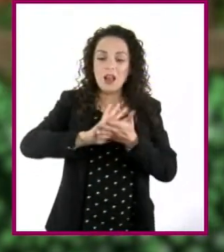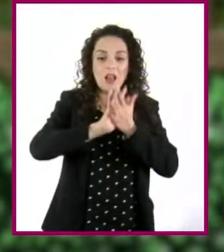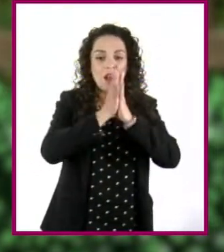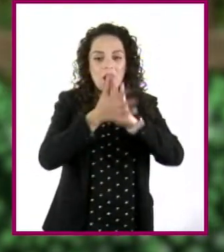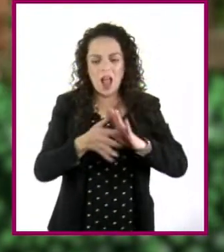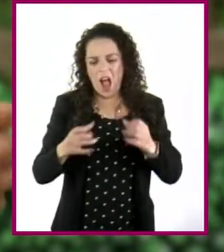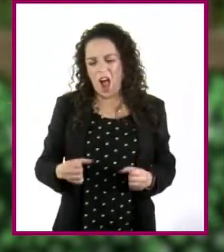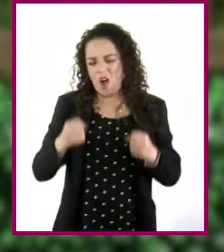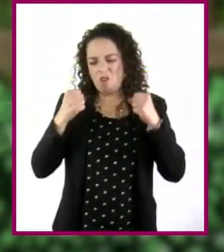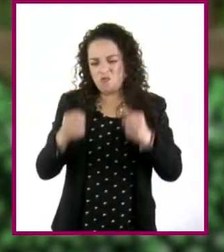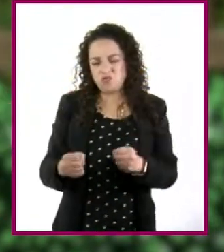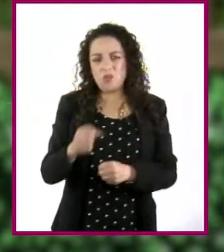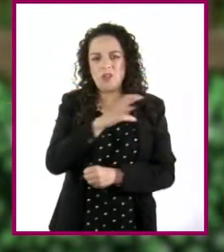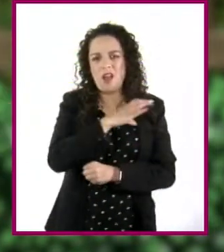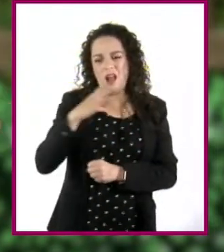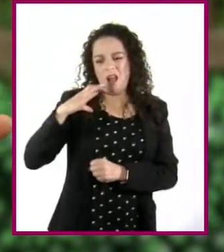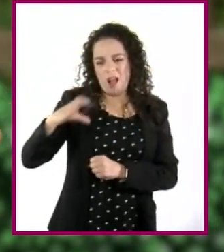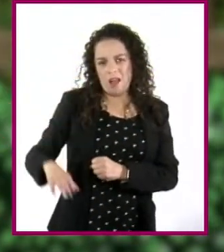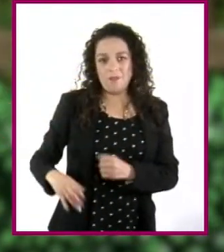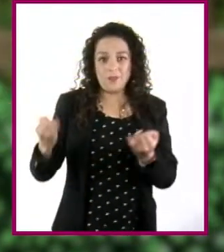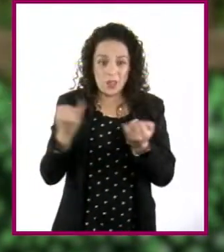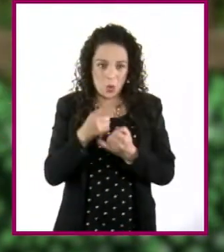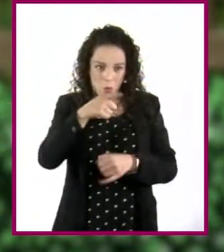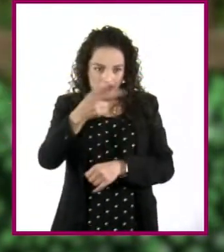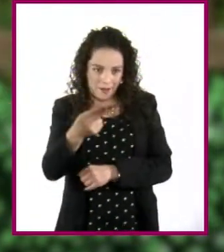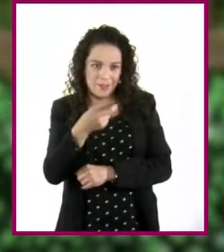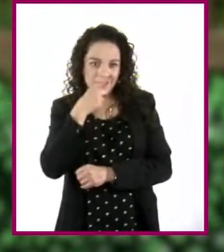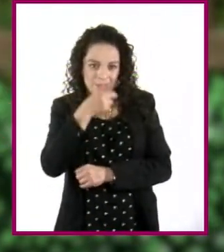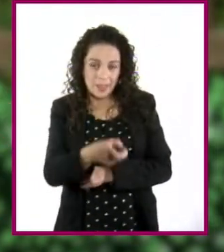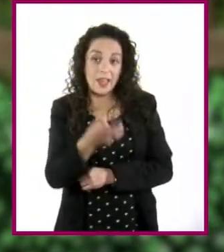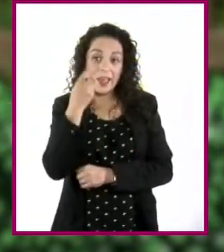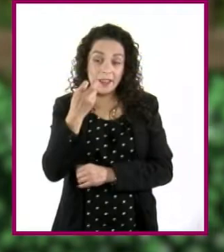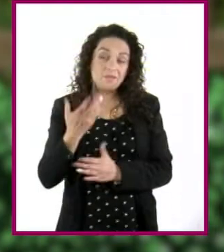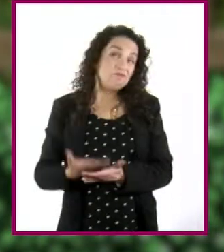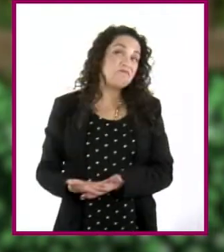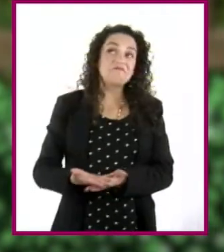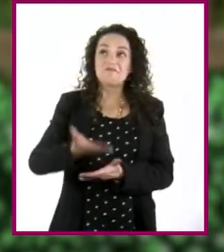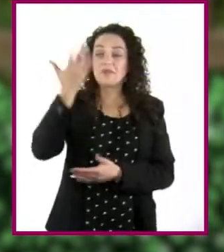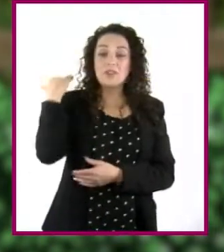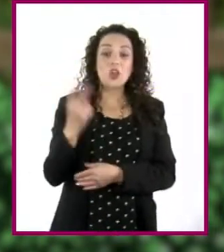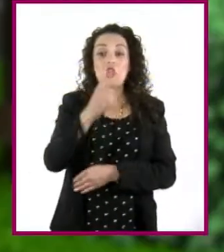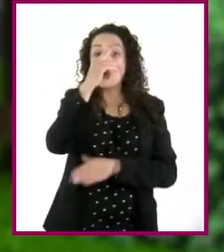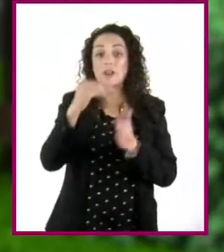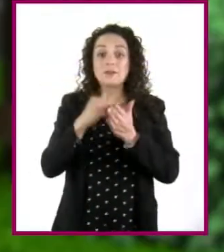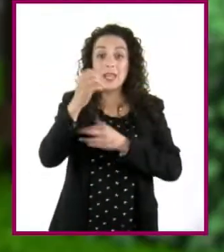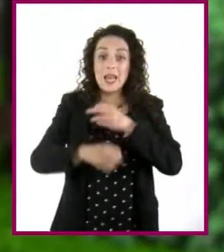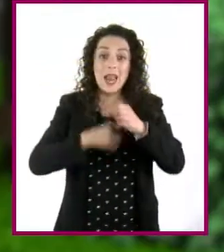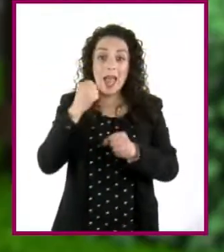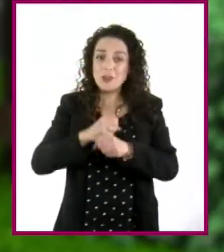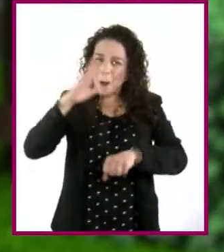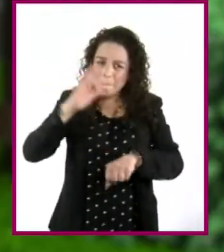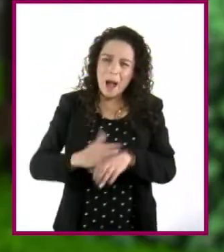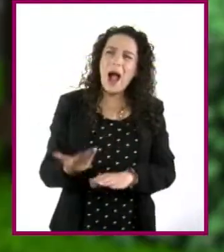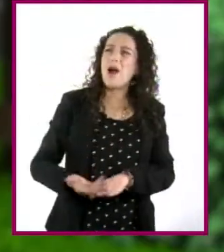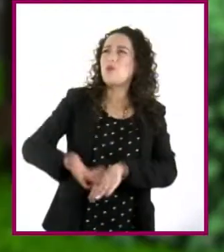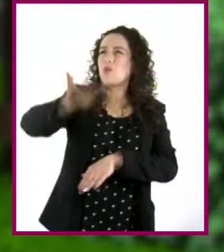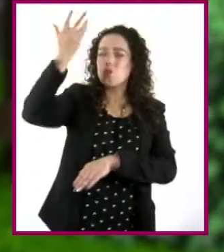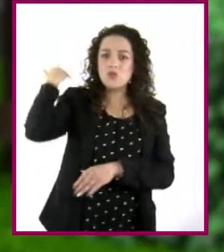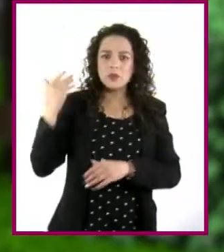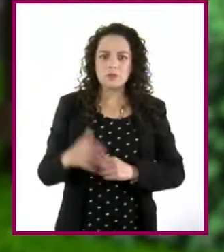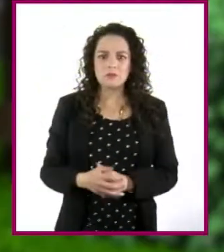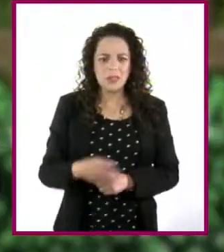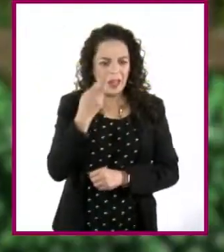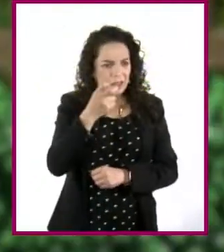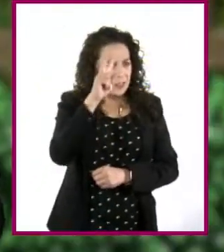extremo, como usted dice, jovencita, tuvieron sus antecedentes hace más de 2000 años. Eso es muchísimo